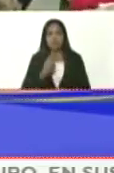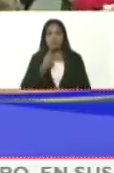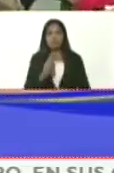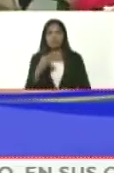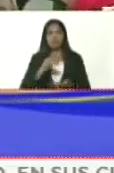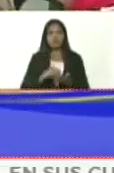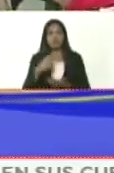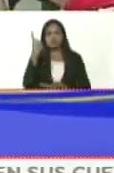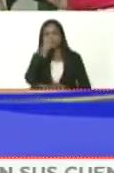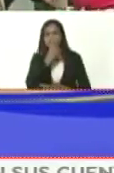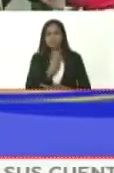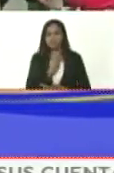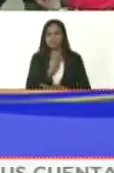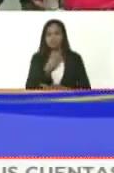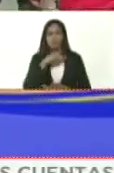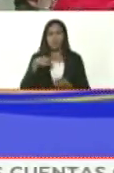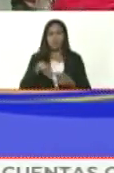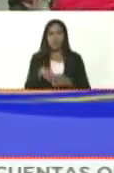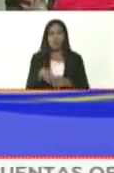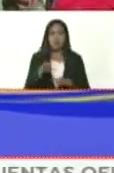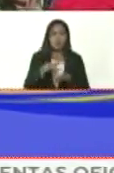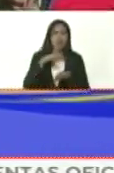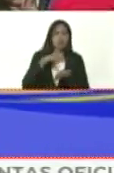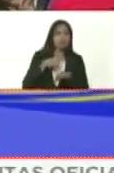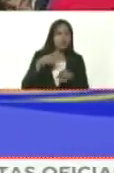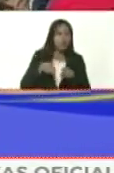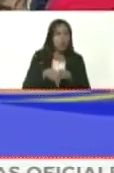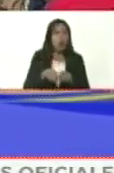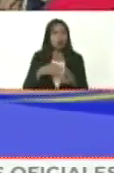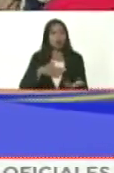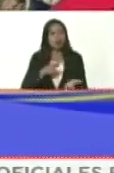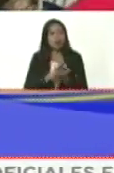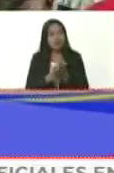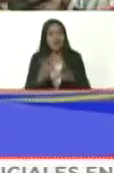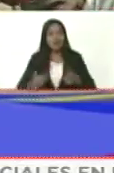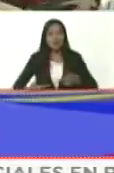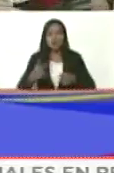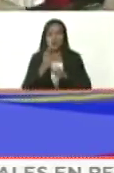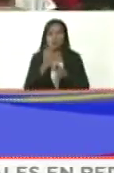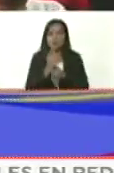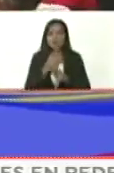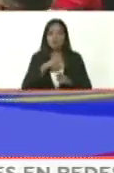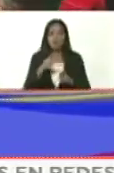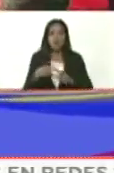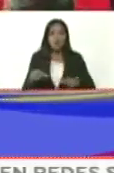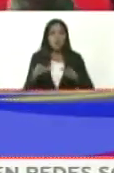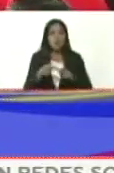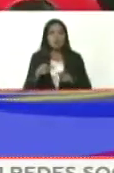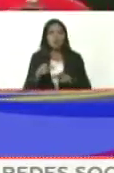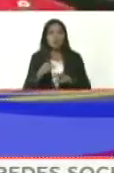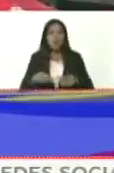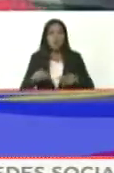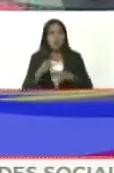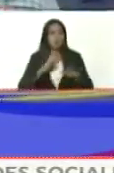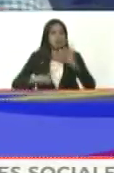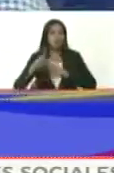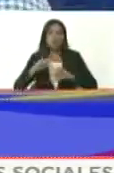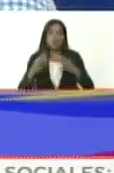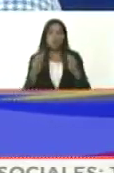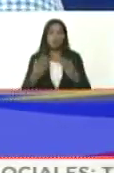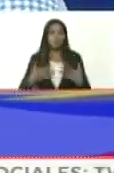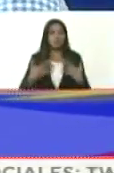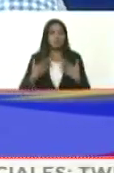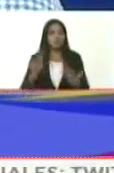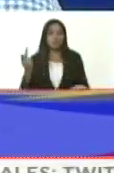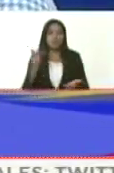su cara de celos, hay una sana competencia. Pero bueno, los Valles del Tuy en general es una zona que lo quiere muchísimo y le alegra